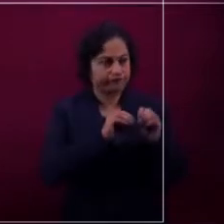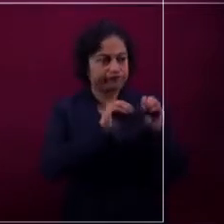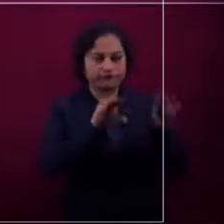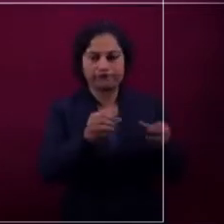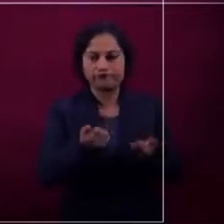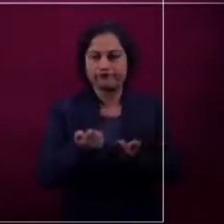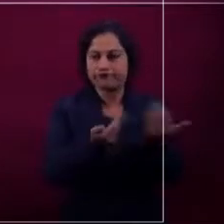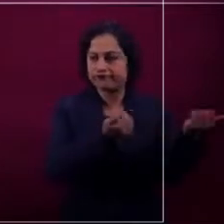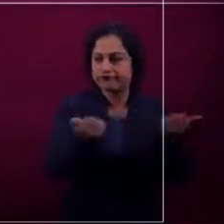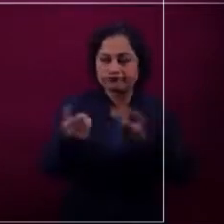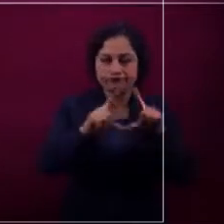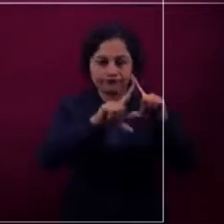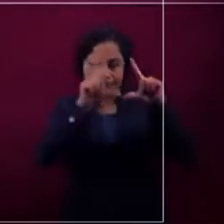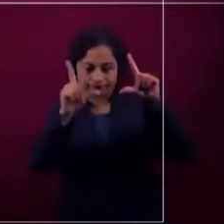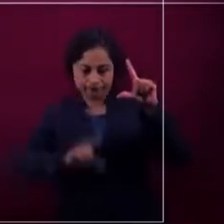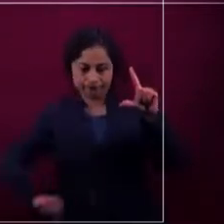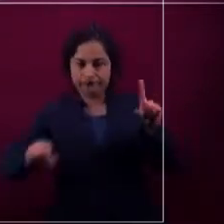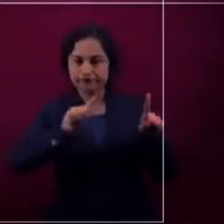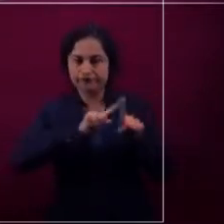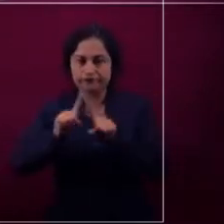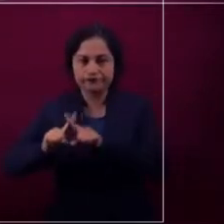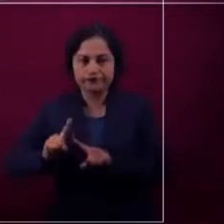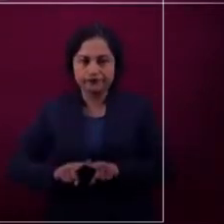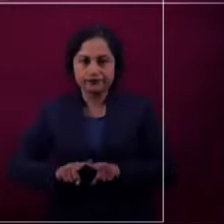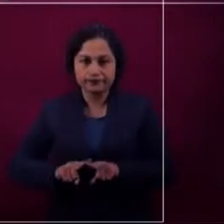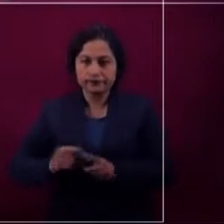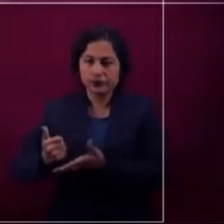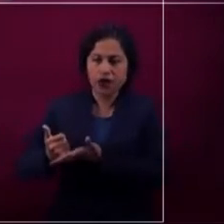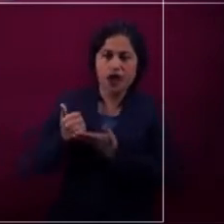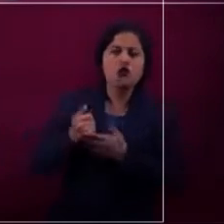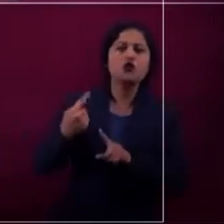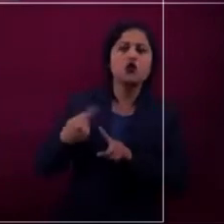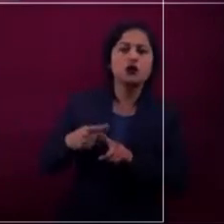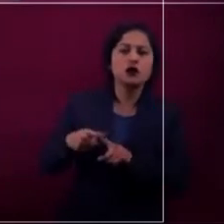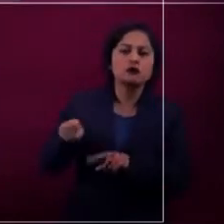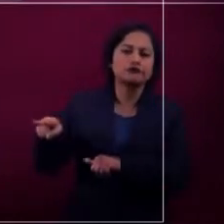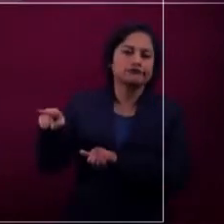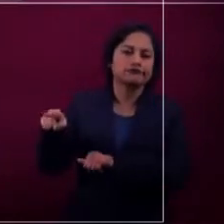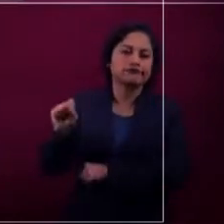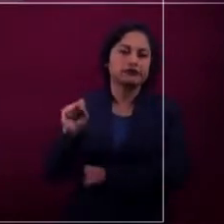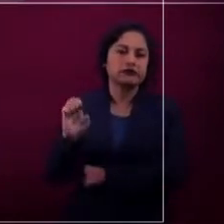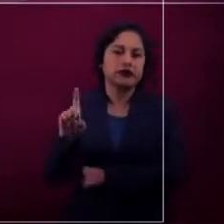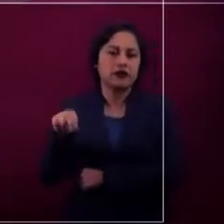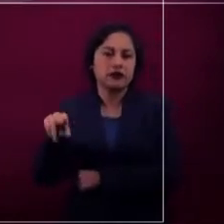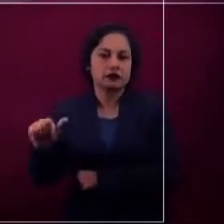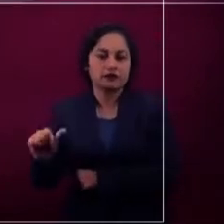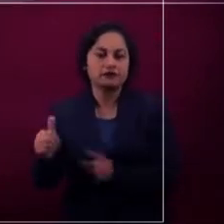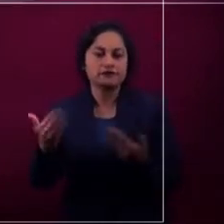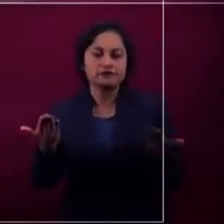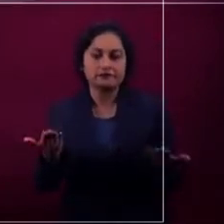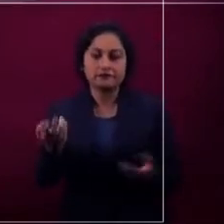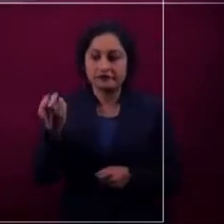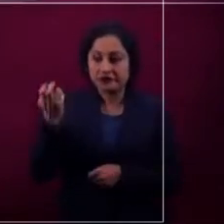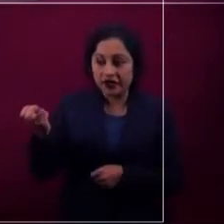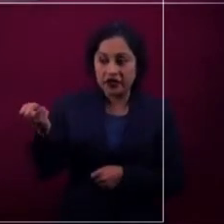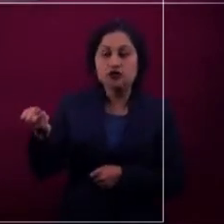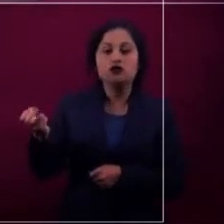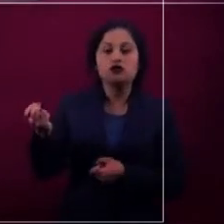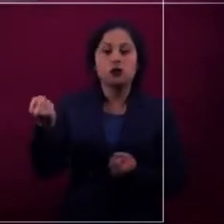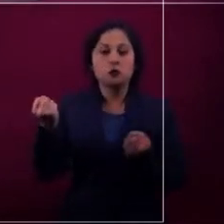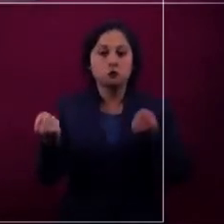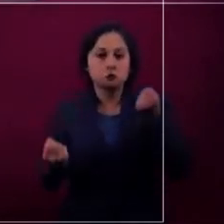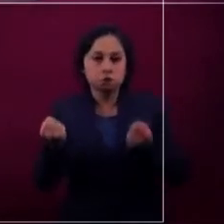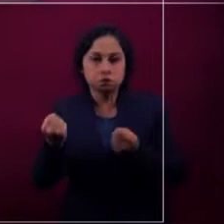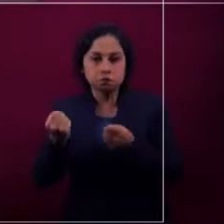quién nos ayudó? La Secretaría de la Defensa. Manejan, operan las